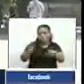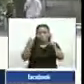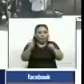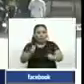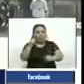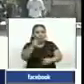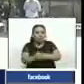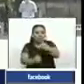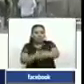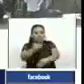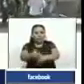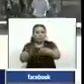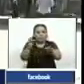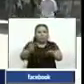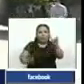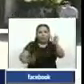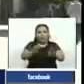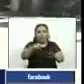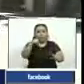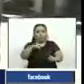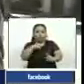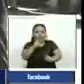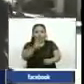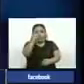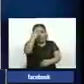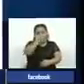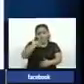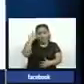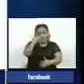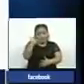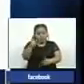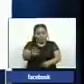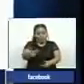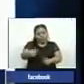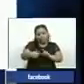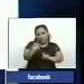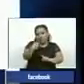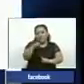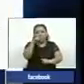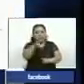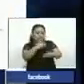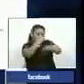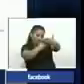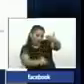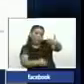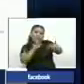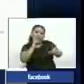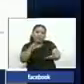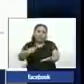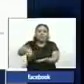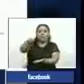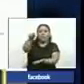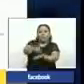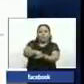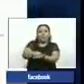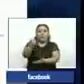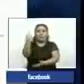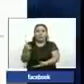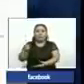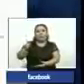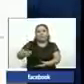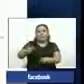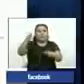por supuestamente haber dañado el honor del presidente de Arena. Esta resolución fue firmada por las magistradas